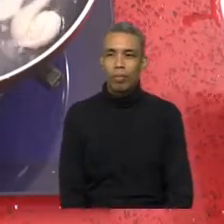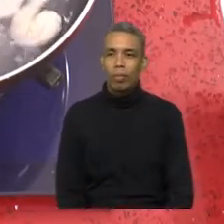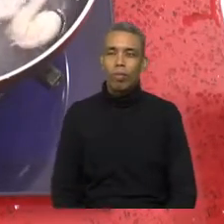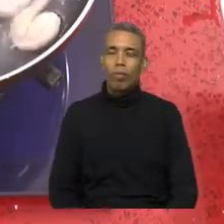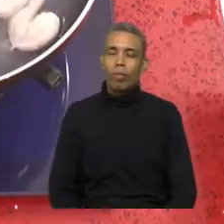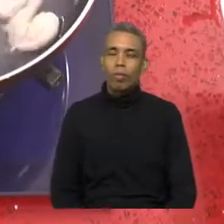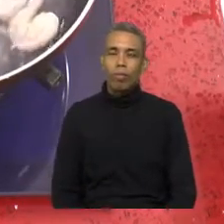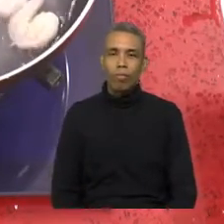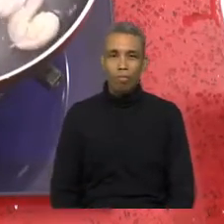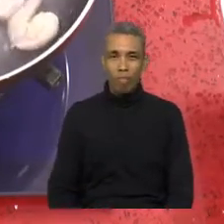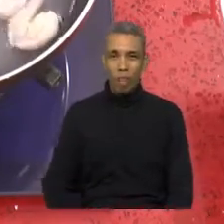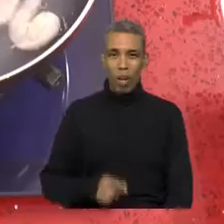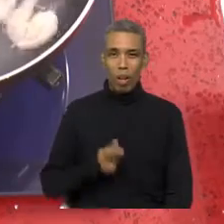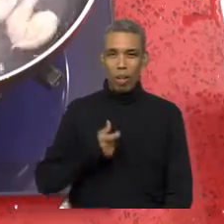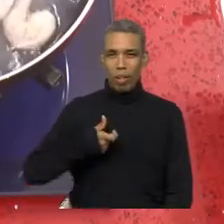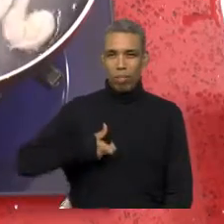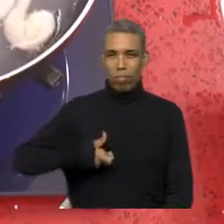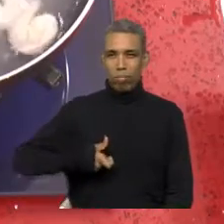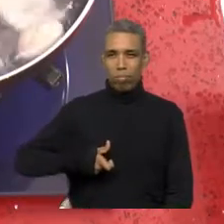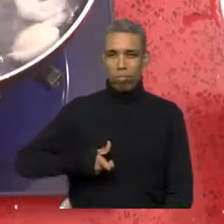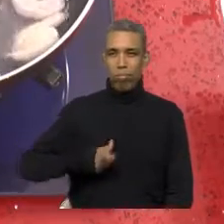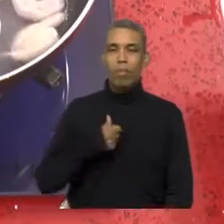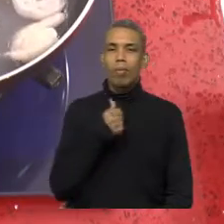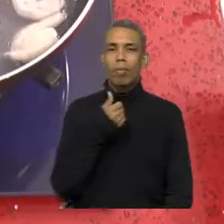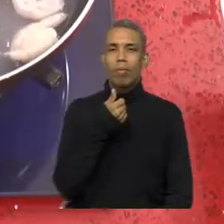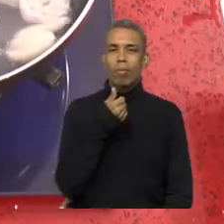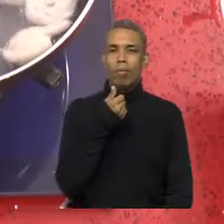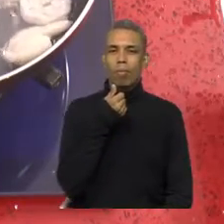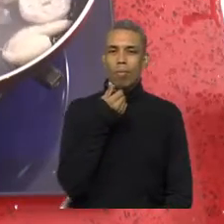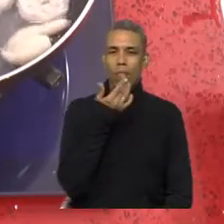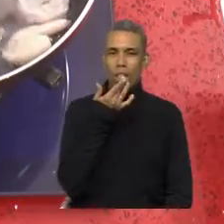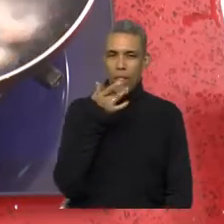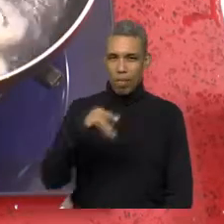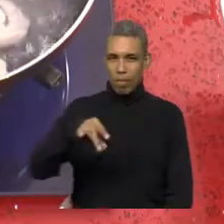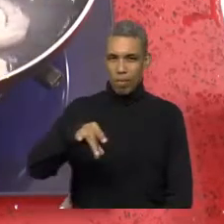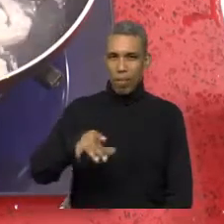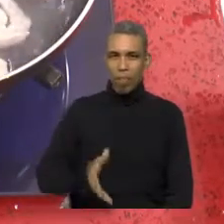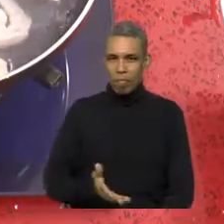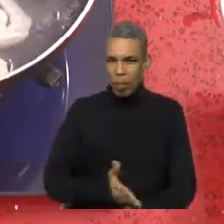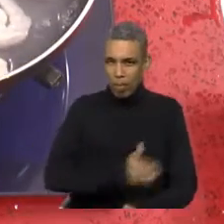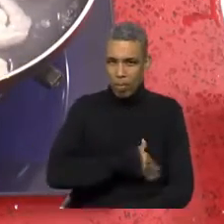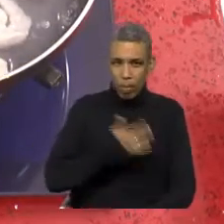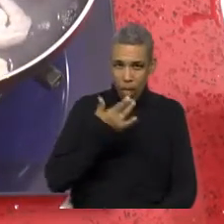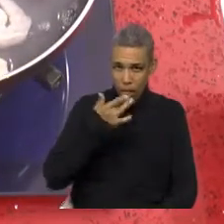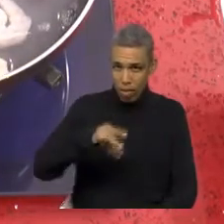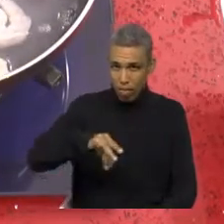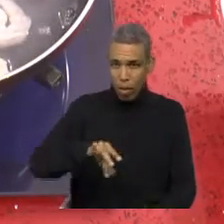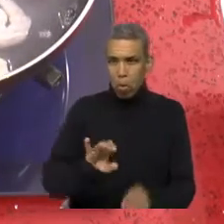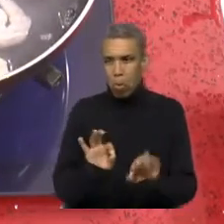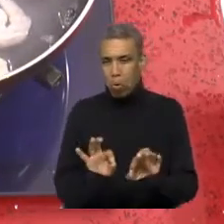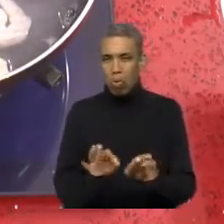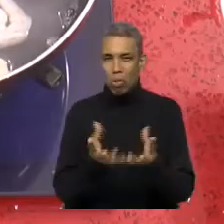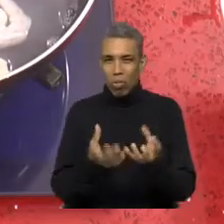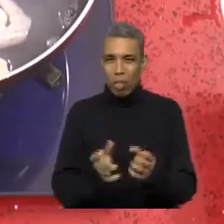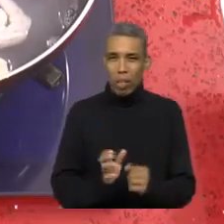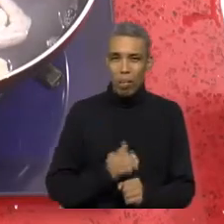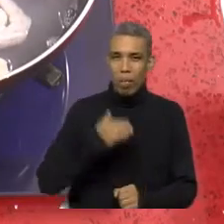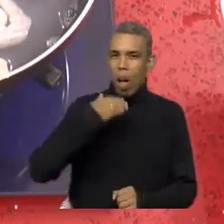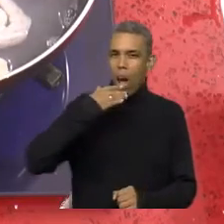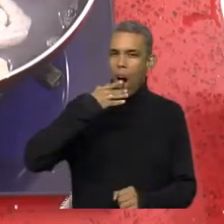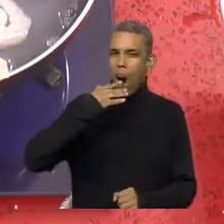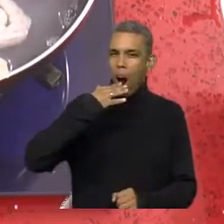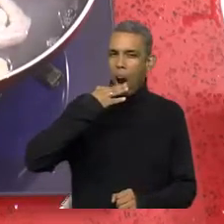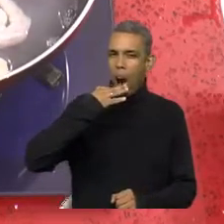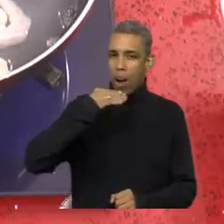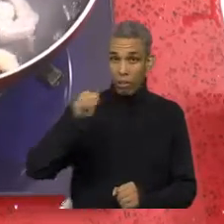a las personas que les gustan los mariscos, los camarones. Si le quieren adicionar picante, yo tengo picante por acá.